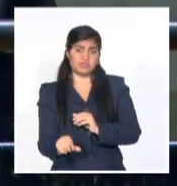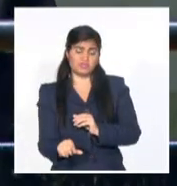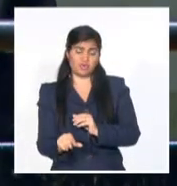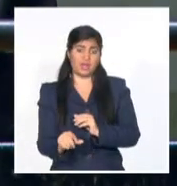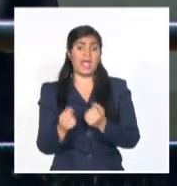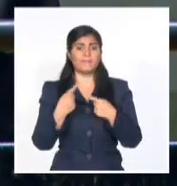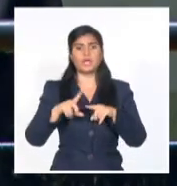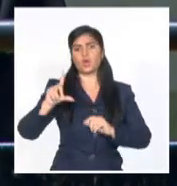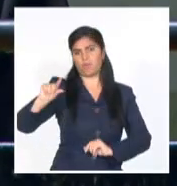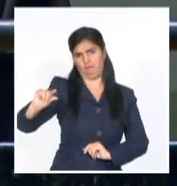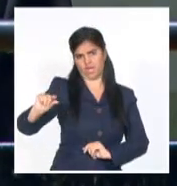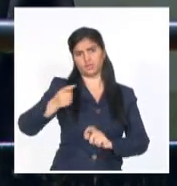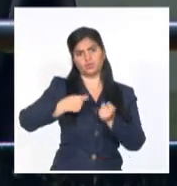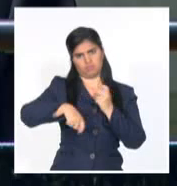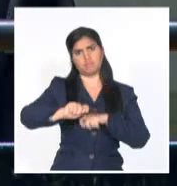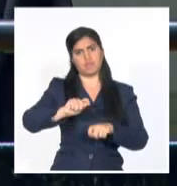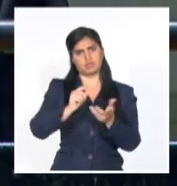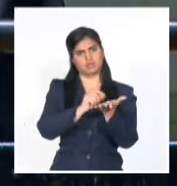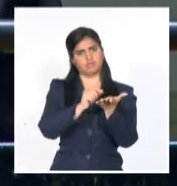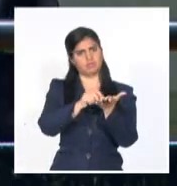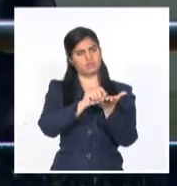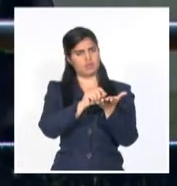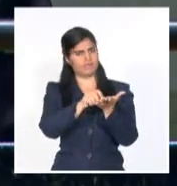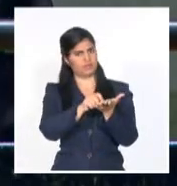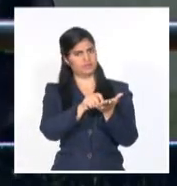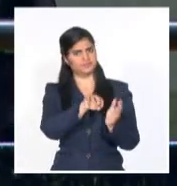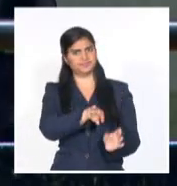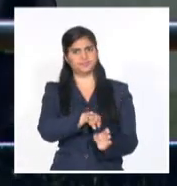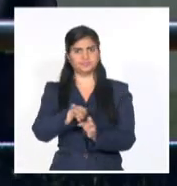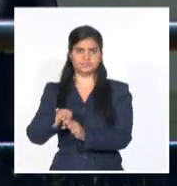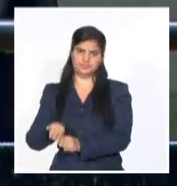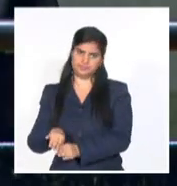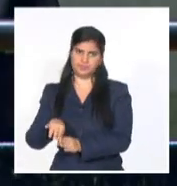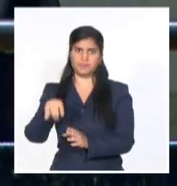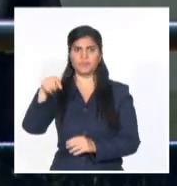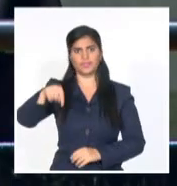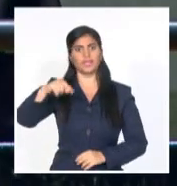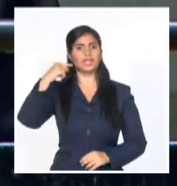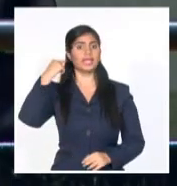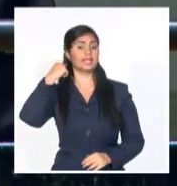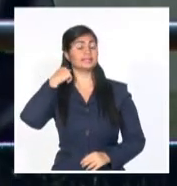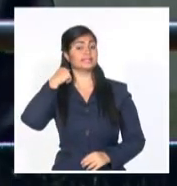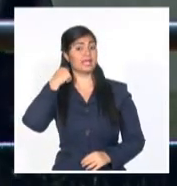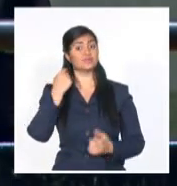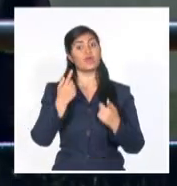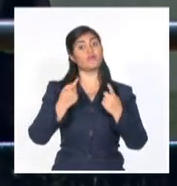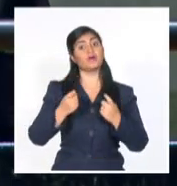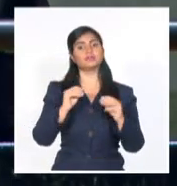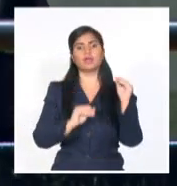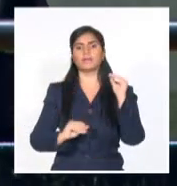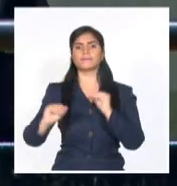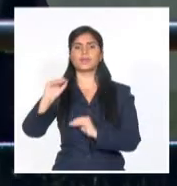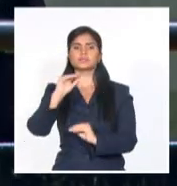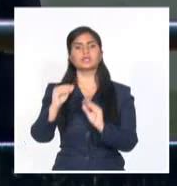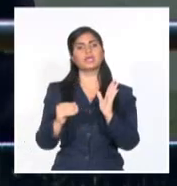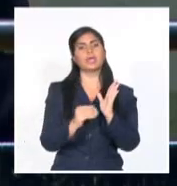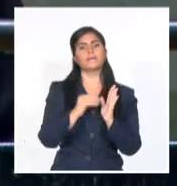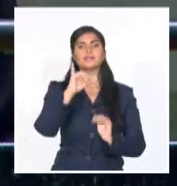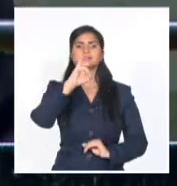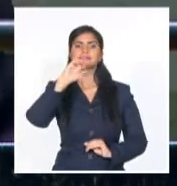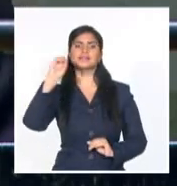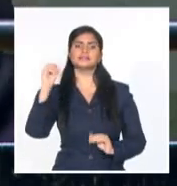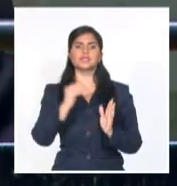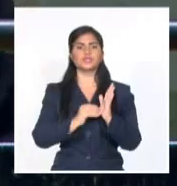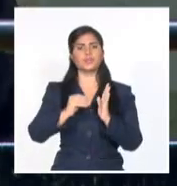subsidiados. Para el presente año, requiere para ello más de 1.600 millones de